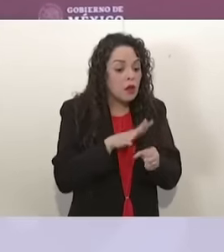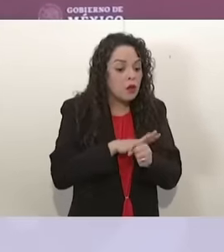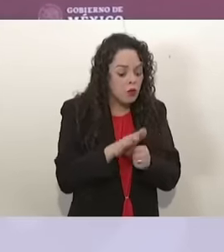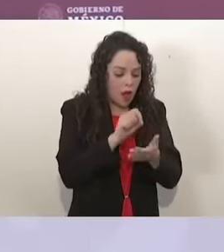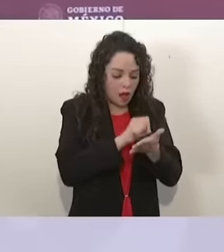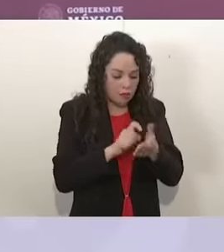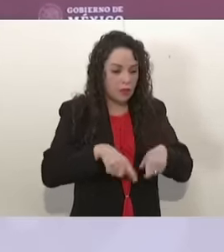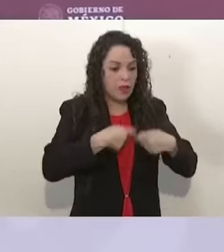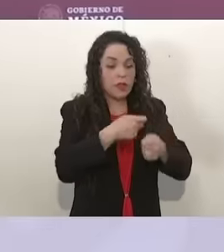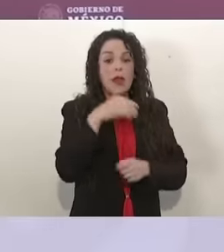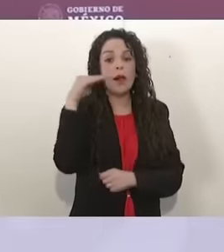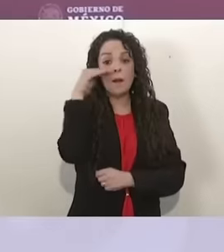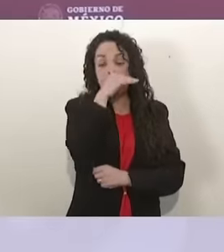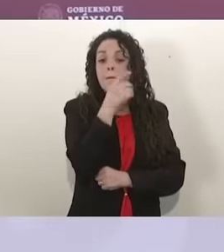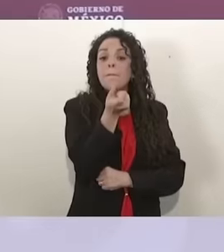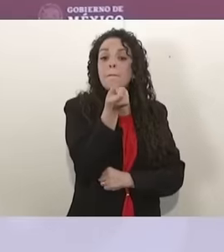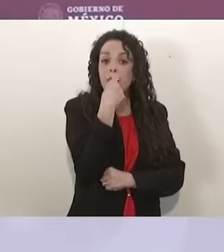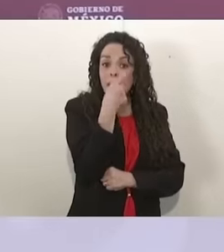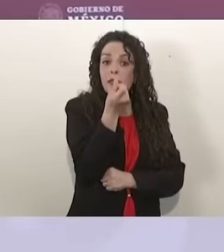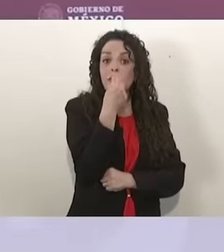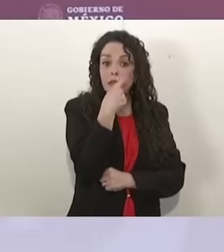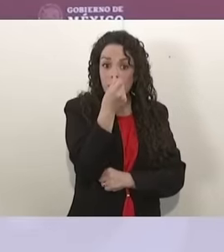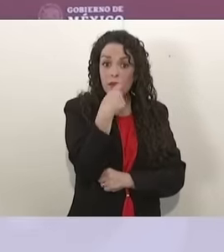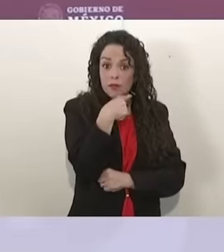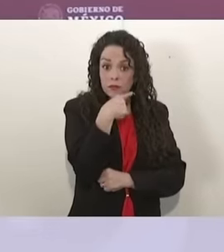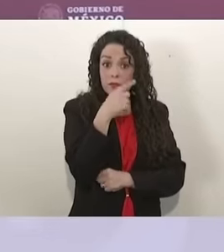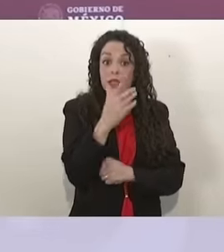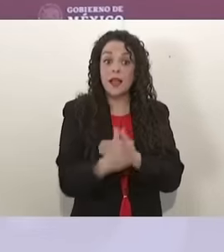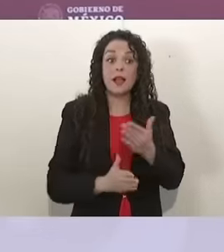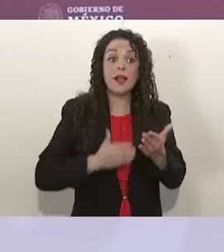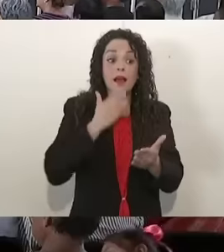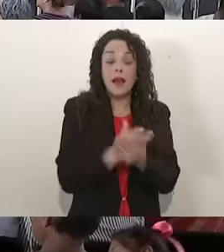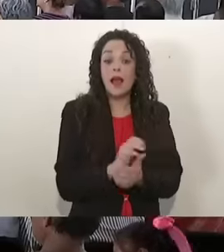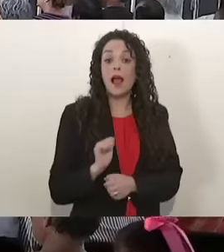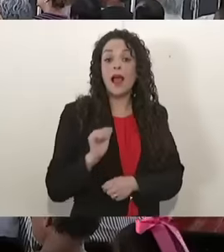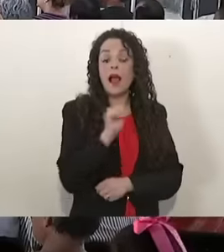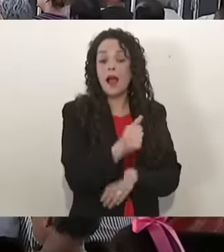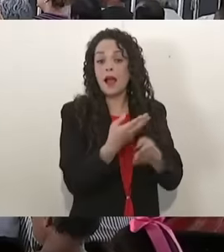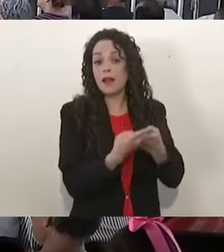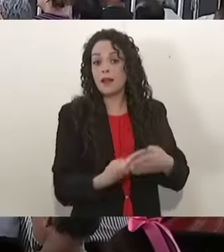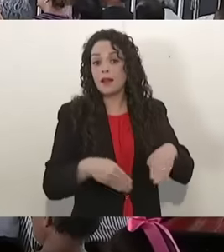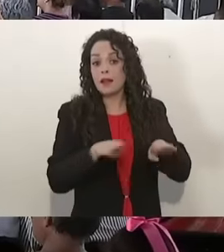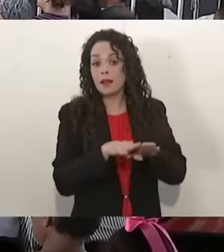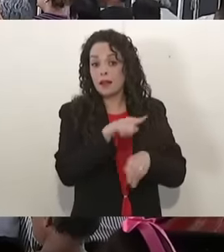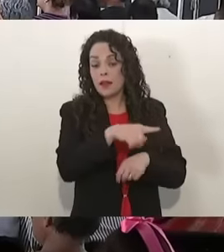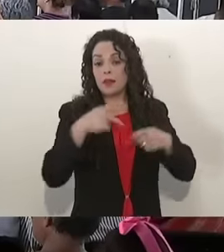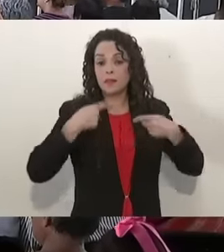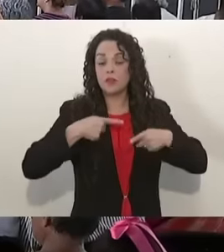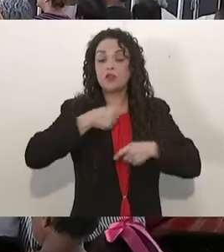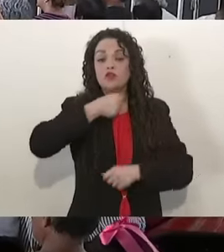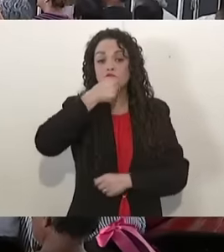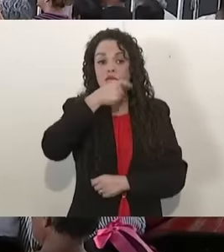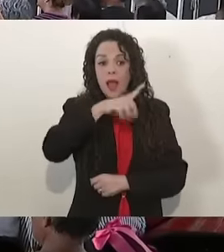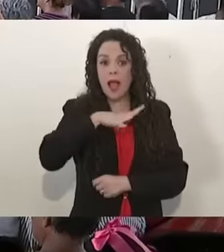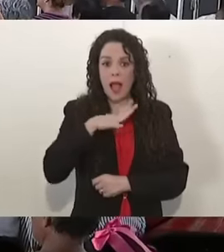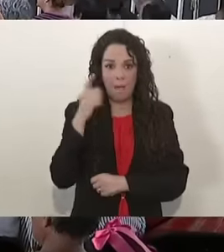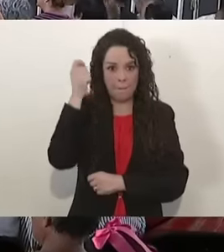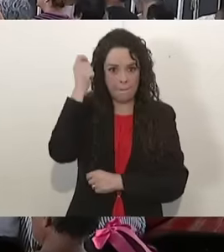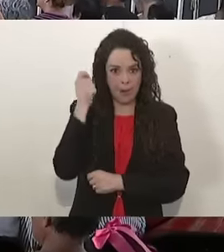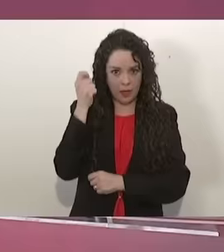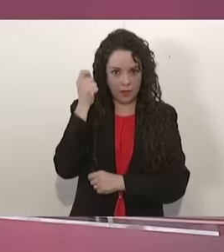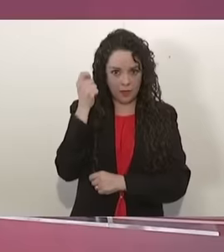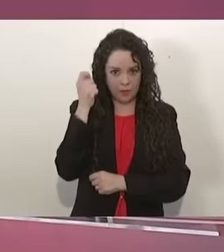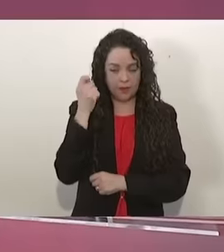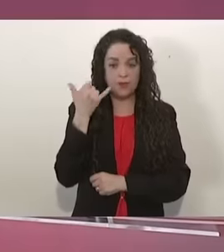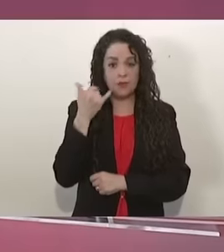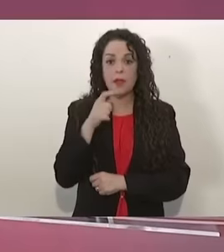gratuitos, incluso a las viviendas de todos los adultos mayores que reciben la pensión. Además de seguir